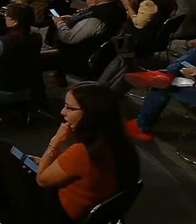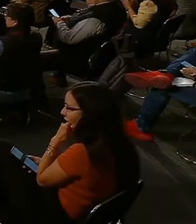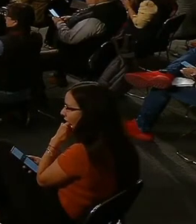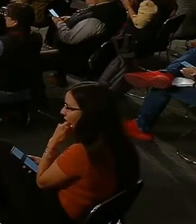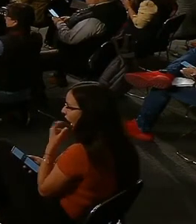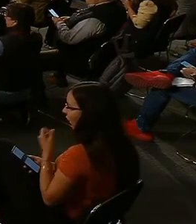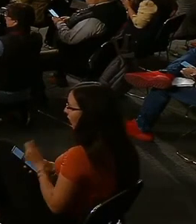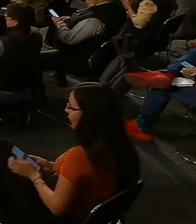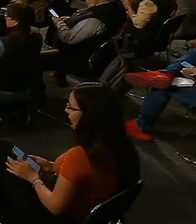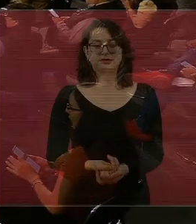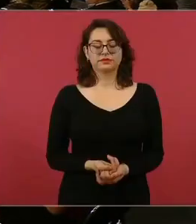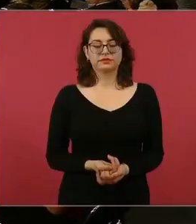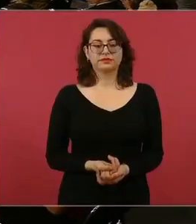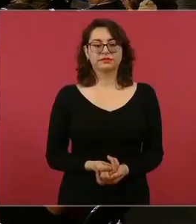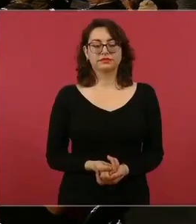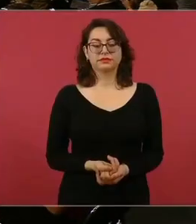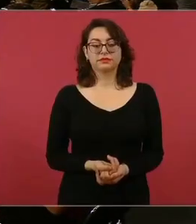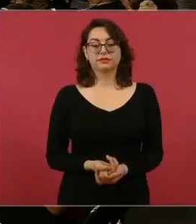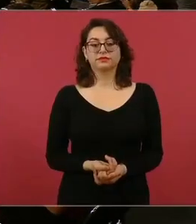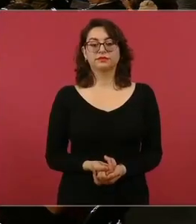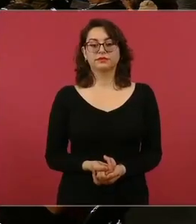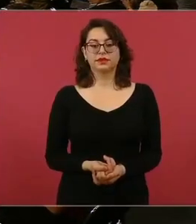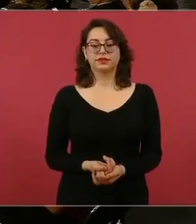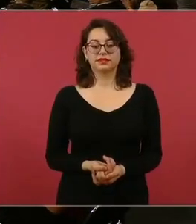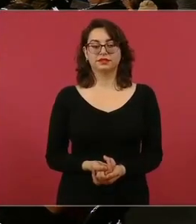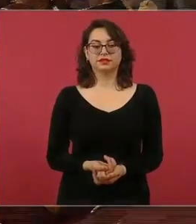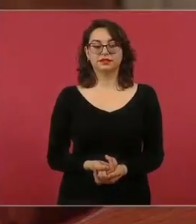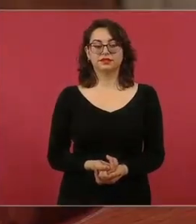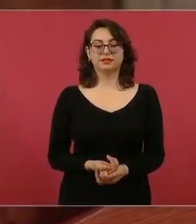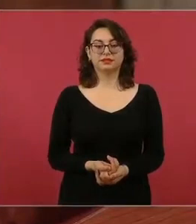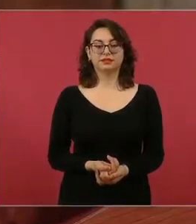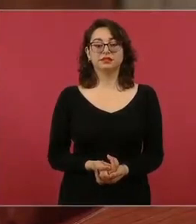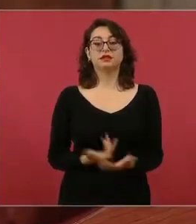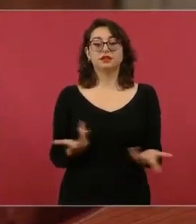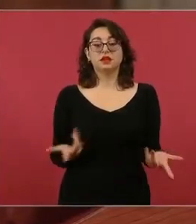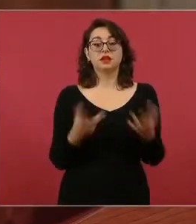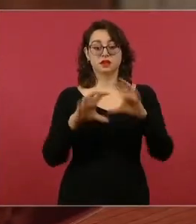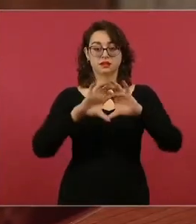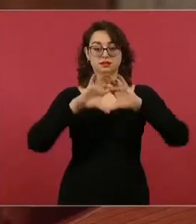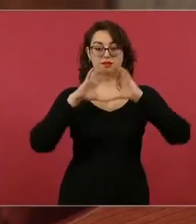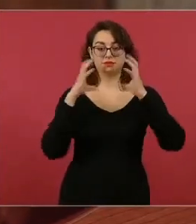Esto es desempleo en el mundo.